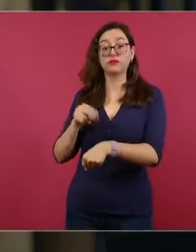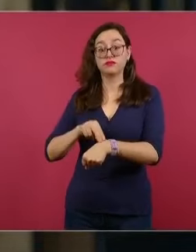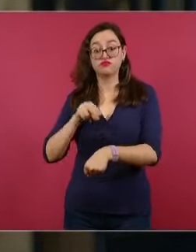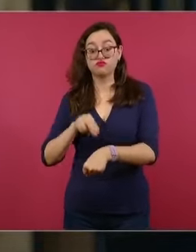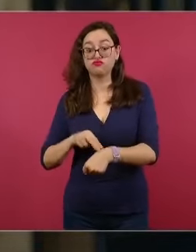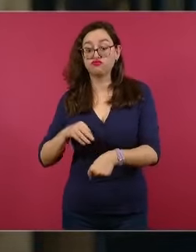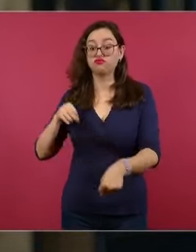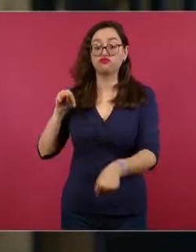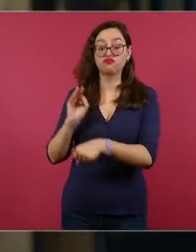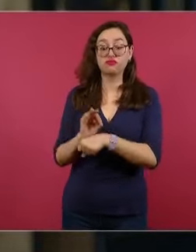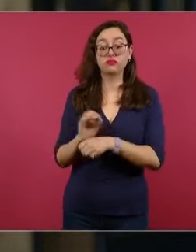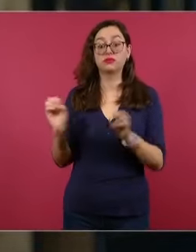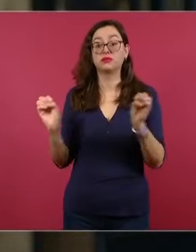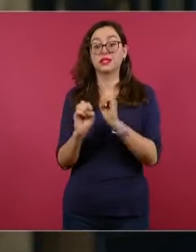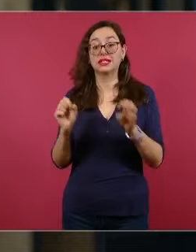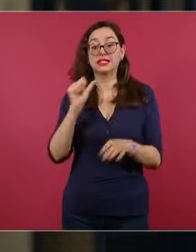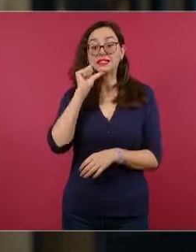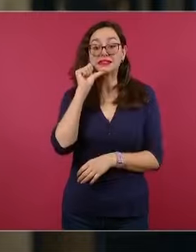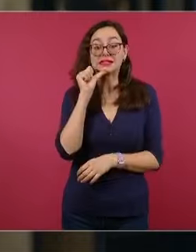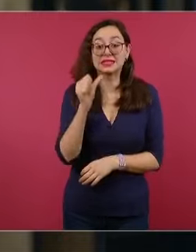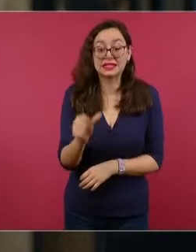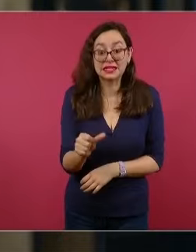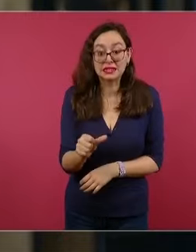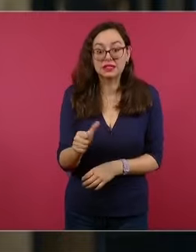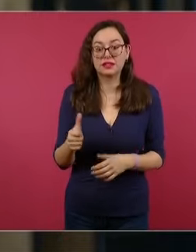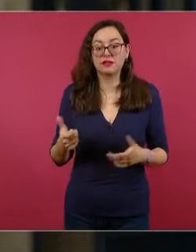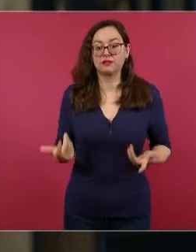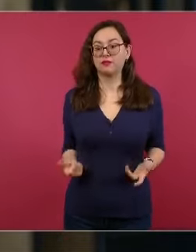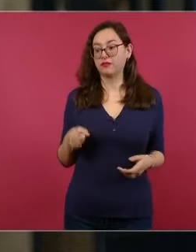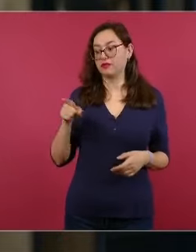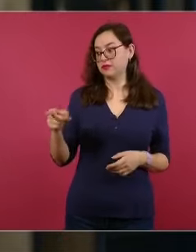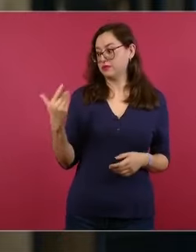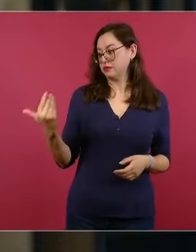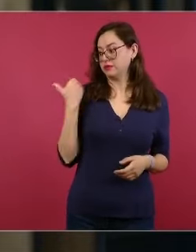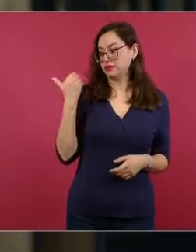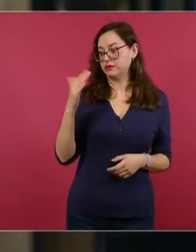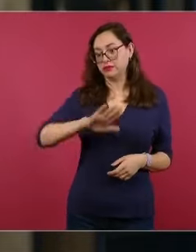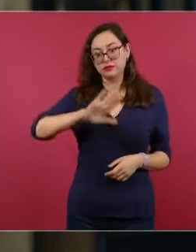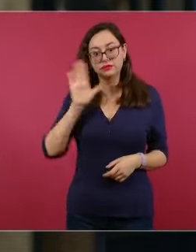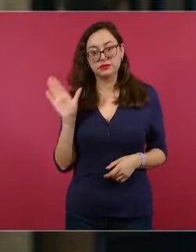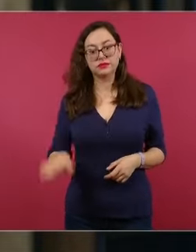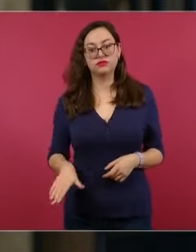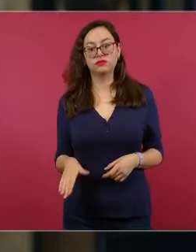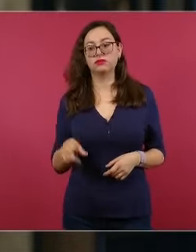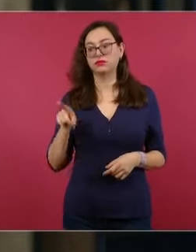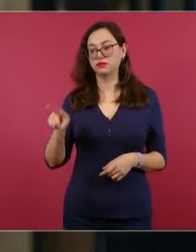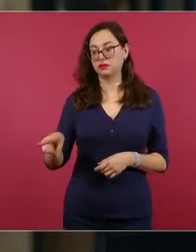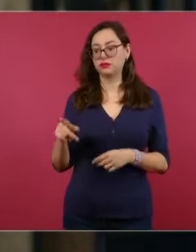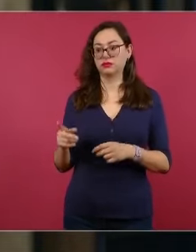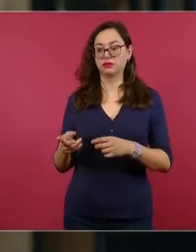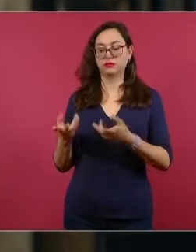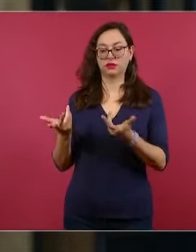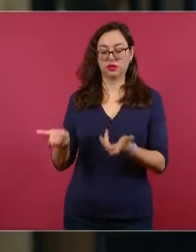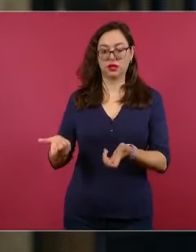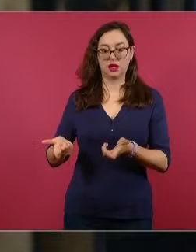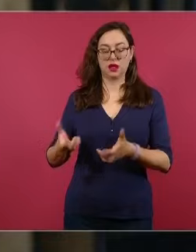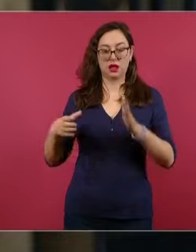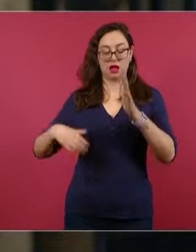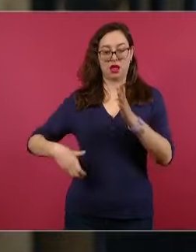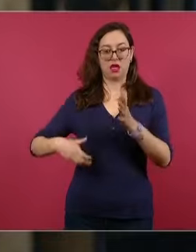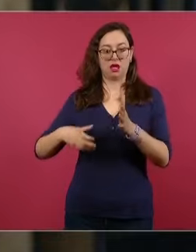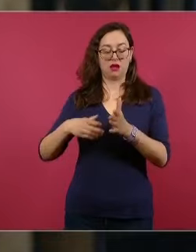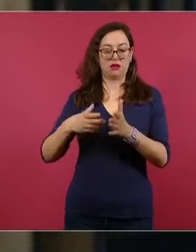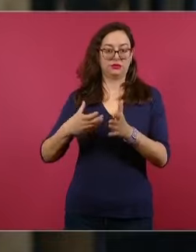petición fue que llevaran el féretro frente al palacio de gobierno para que se creara conciencia Entonces los gober los los